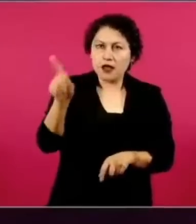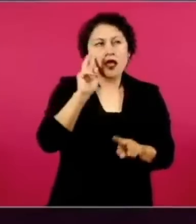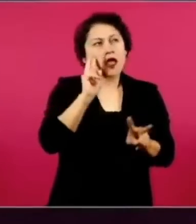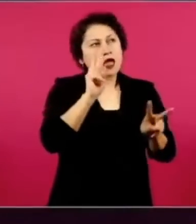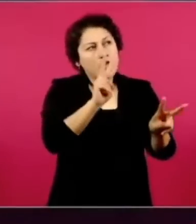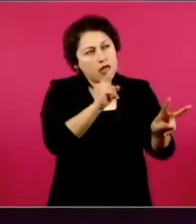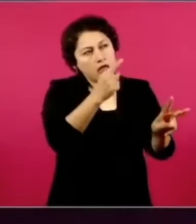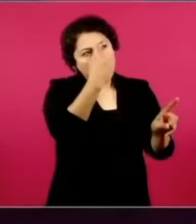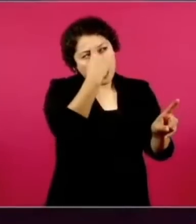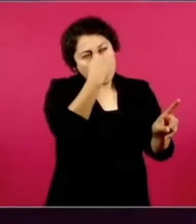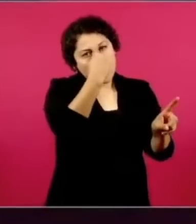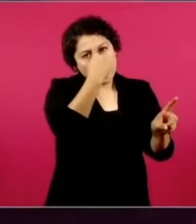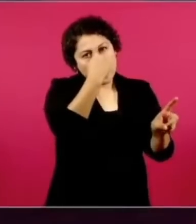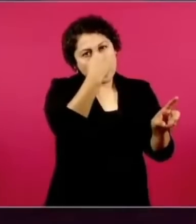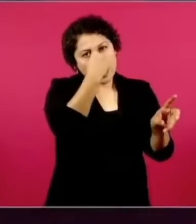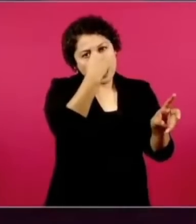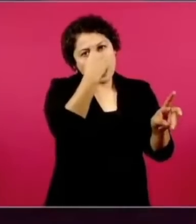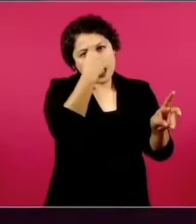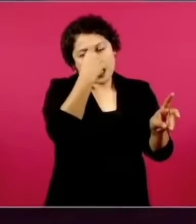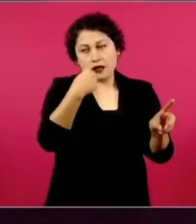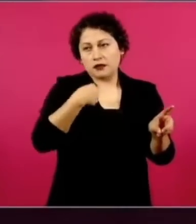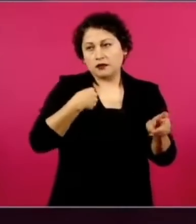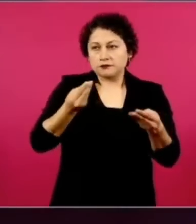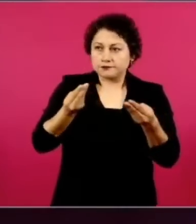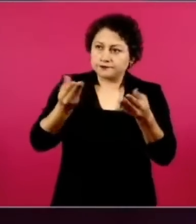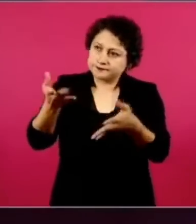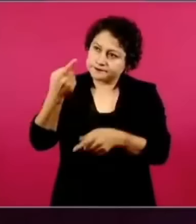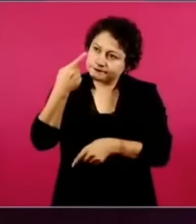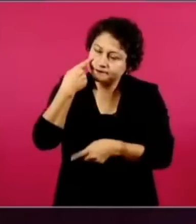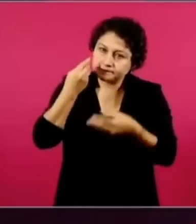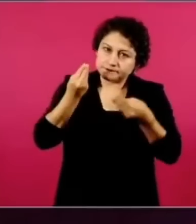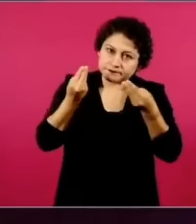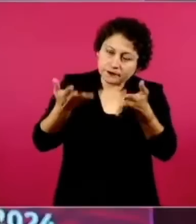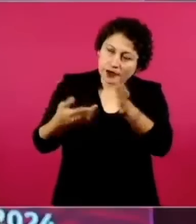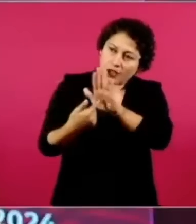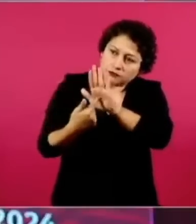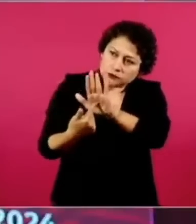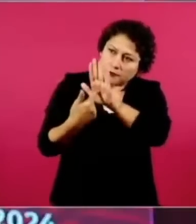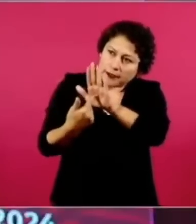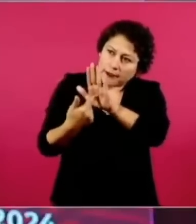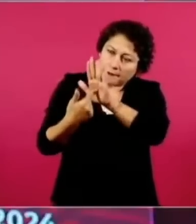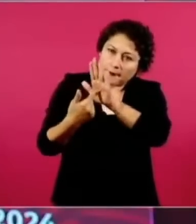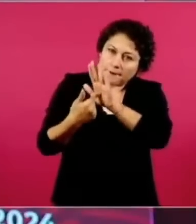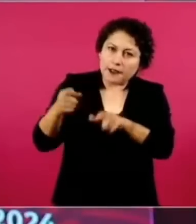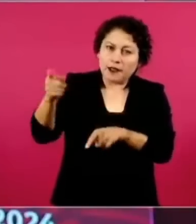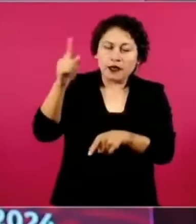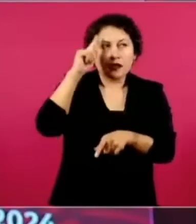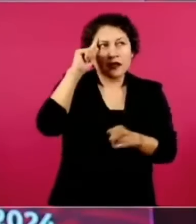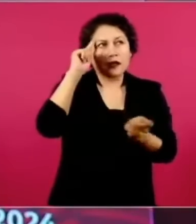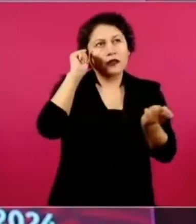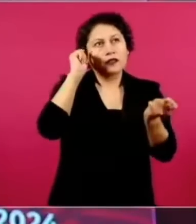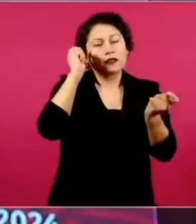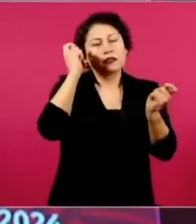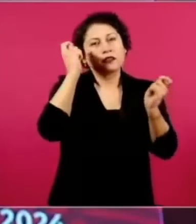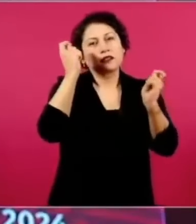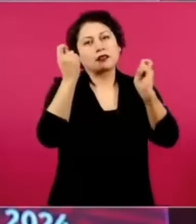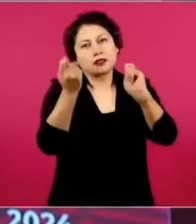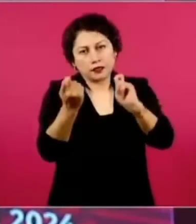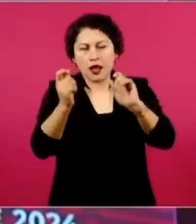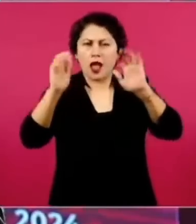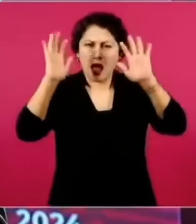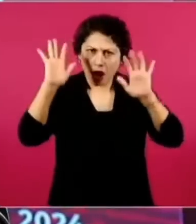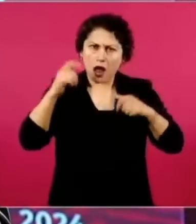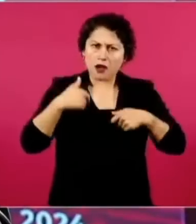porque una cosa es que yo lo esté exponiendo y otra cosa es que se revise que llevamos años,